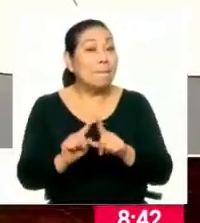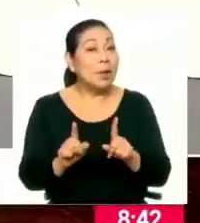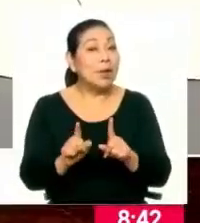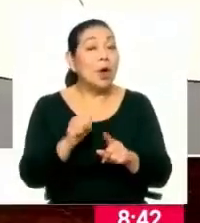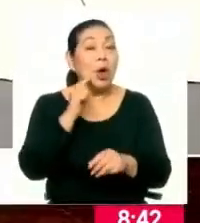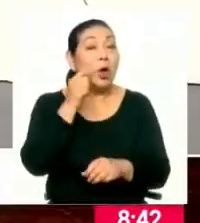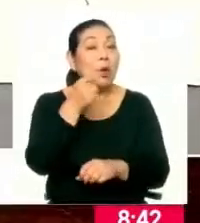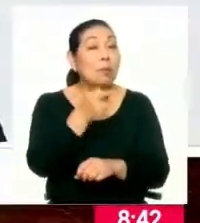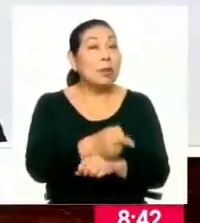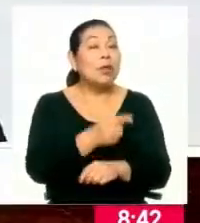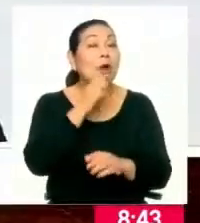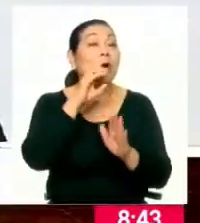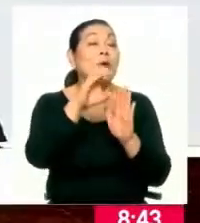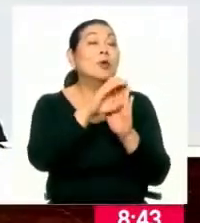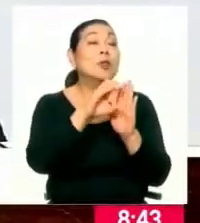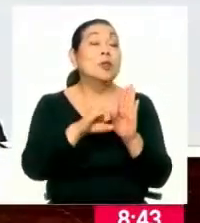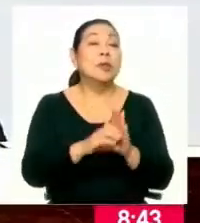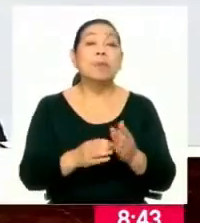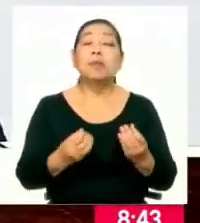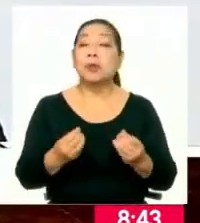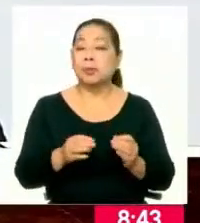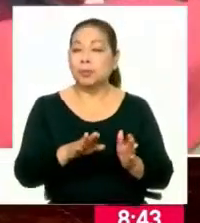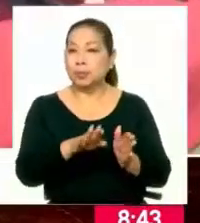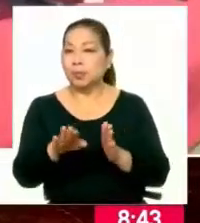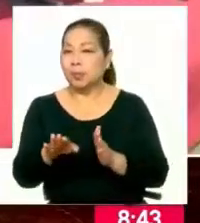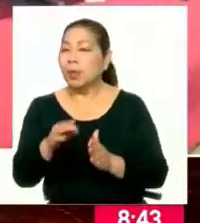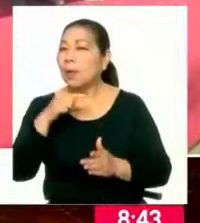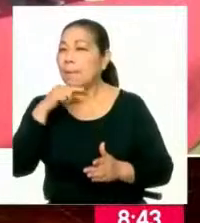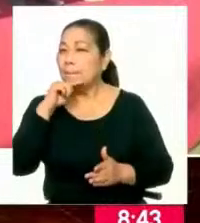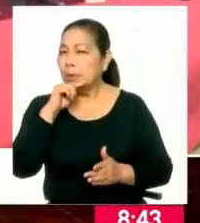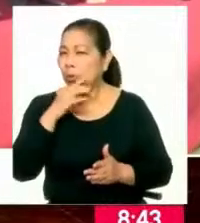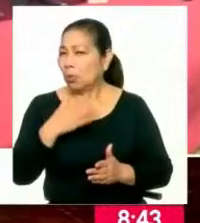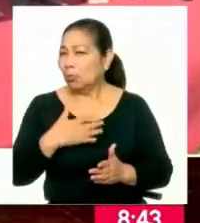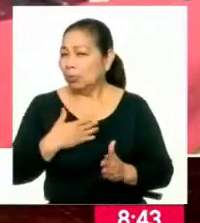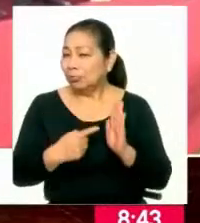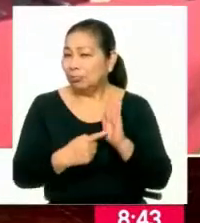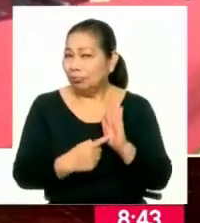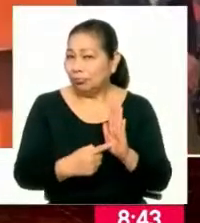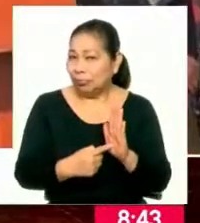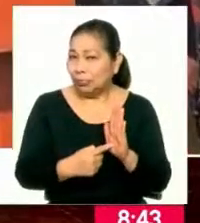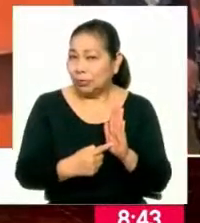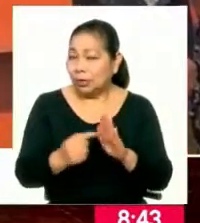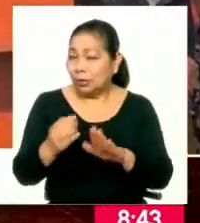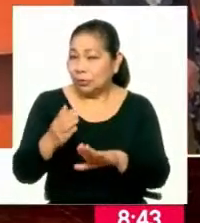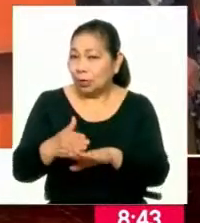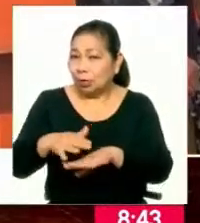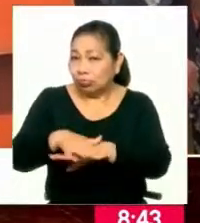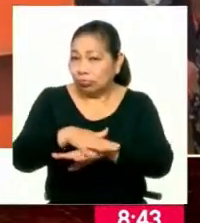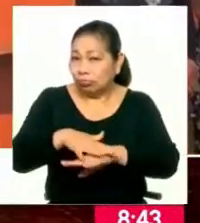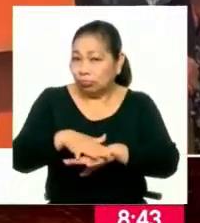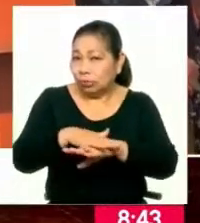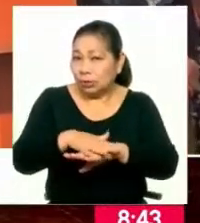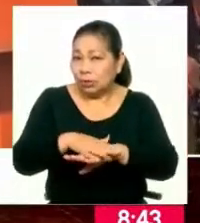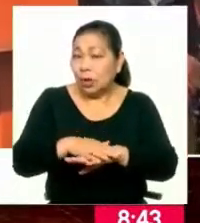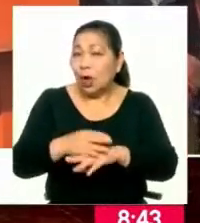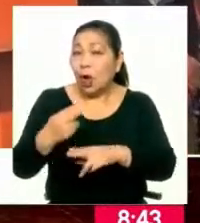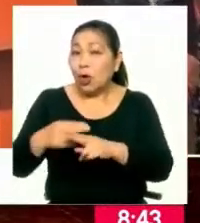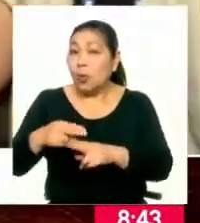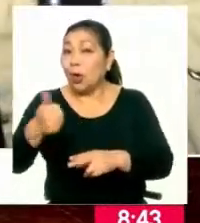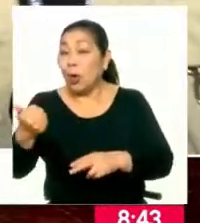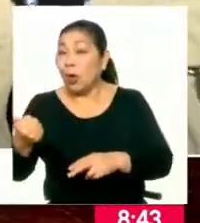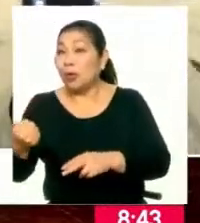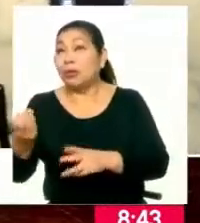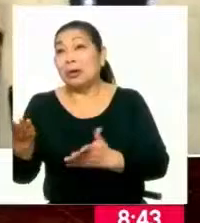de la acusación constitucional. Como ministra de Estado está impedida de representar o desarrollar gestiones a nombre de